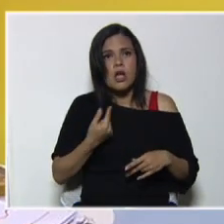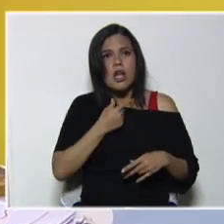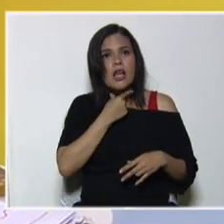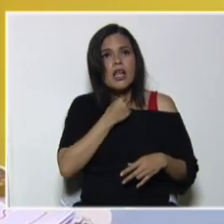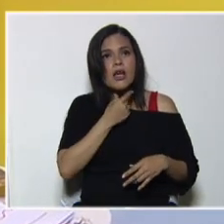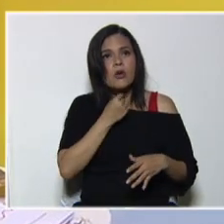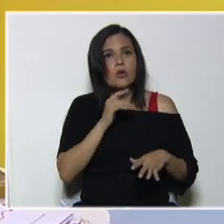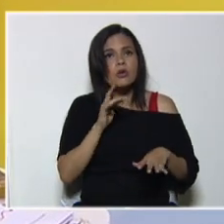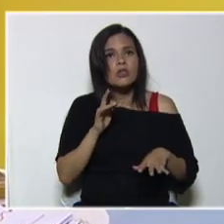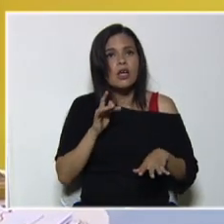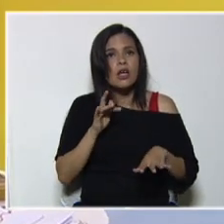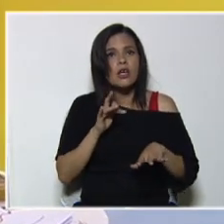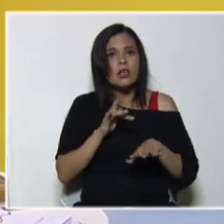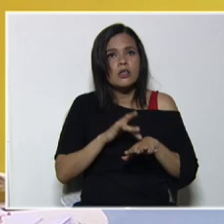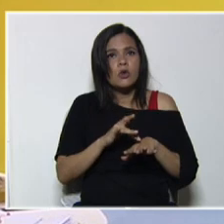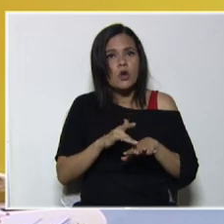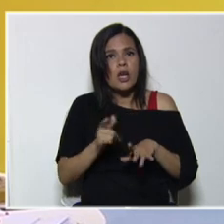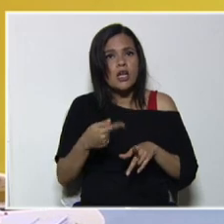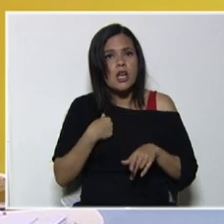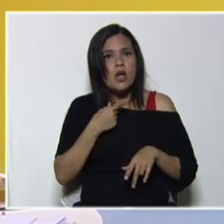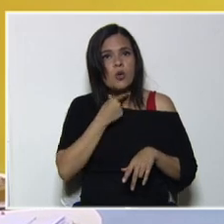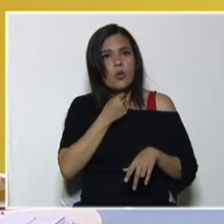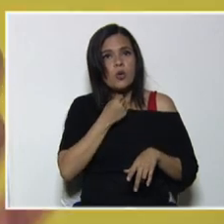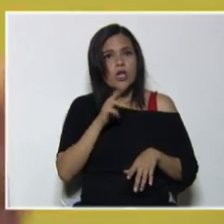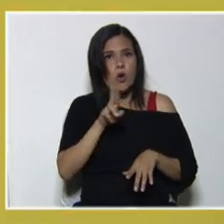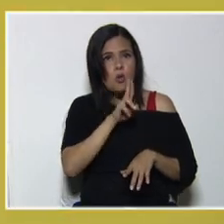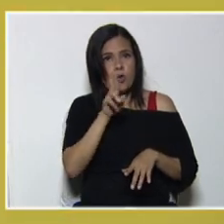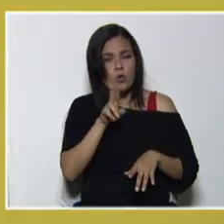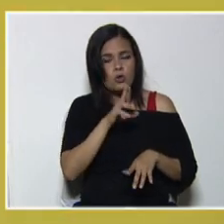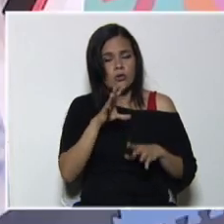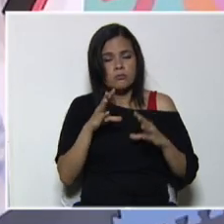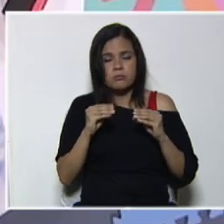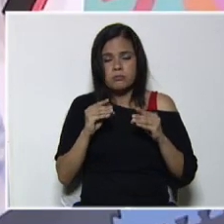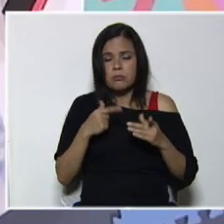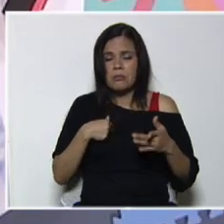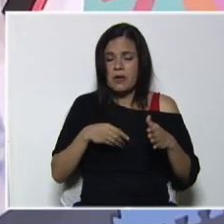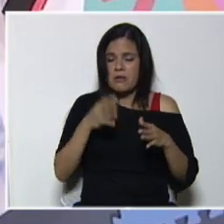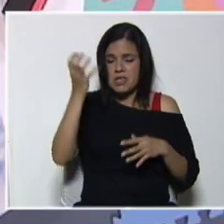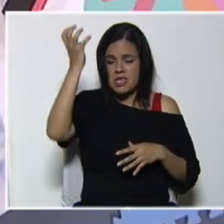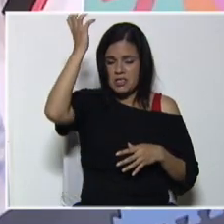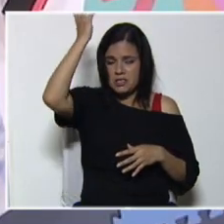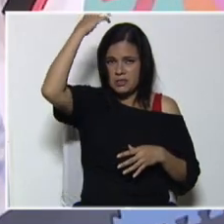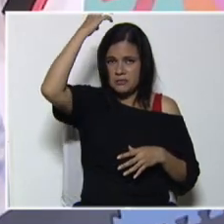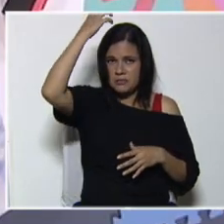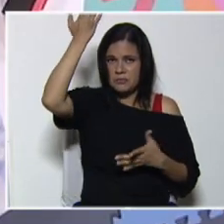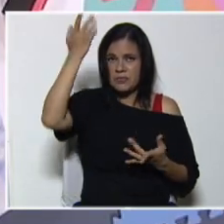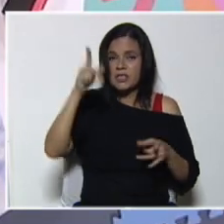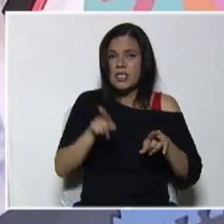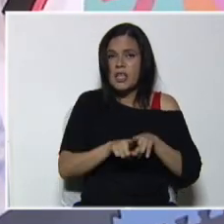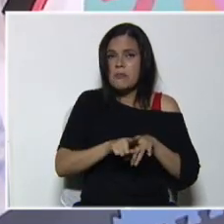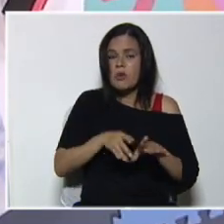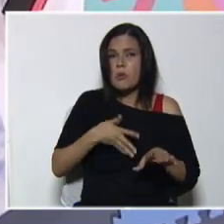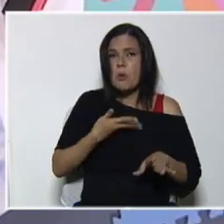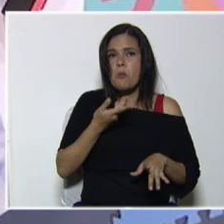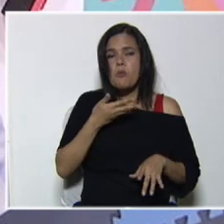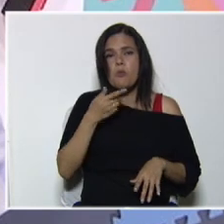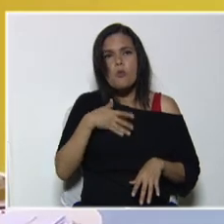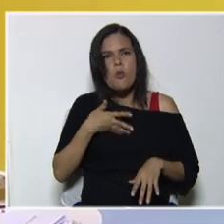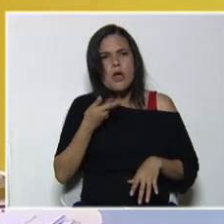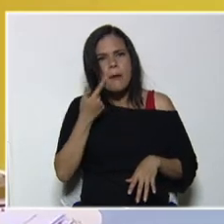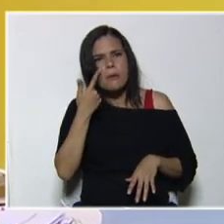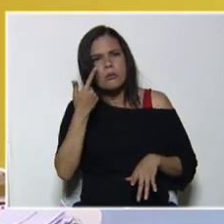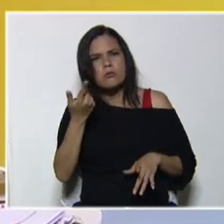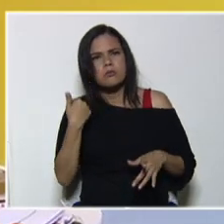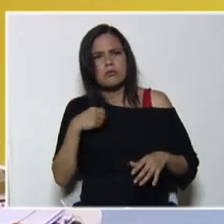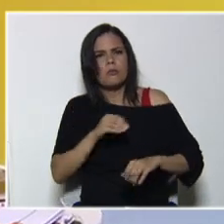gusta utilizar su esponja para ir al baño. También, como pueden observar acá, tenemos un